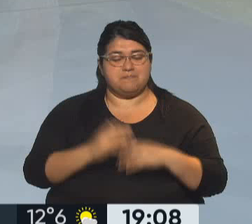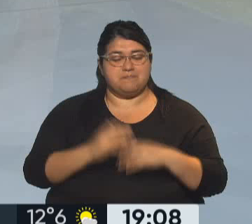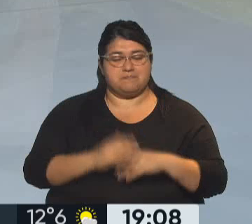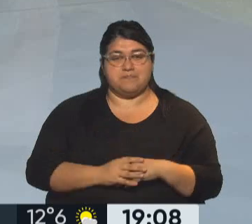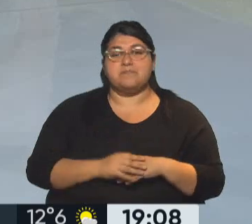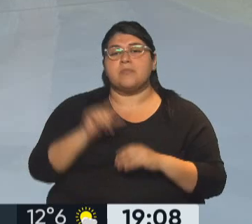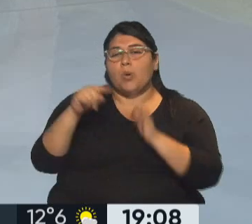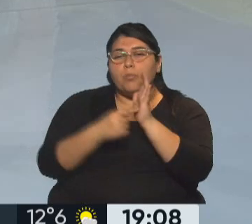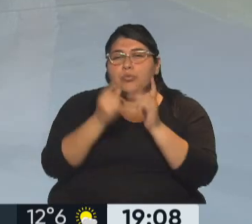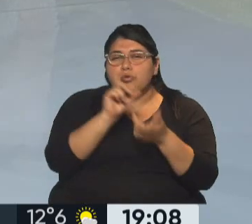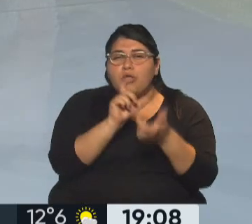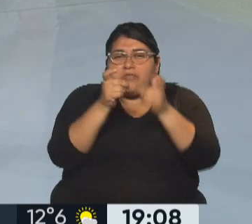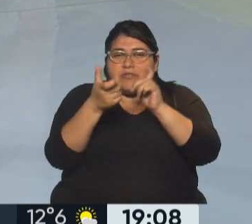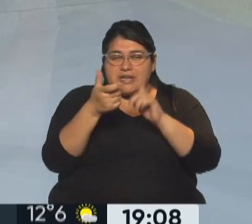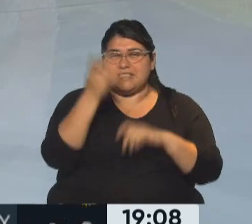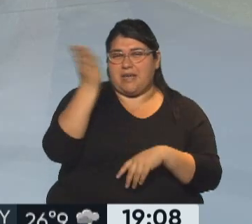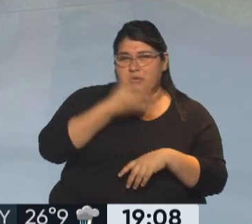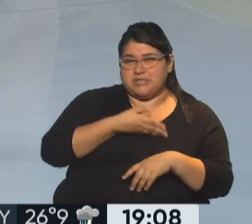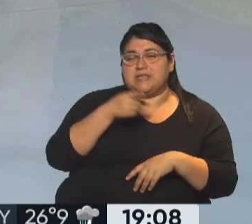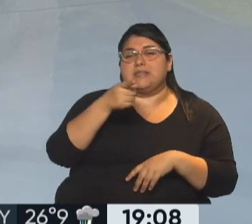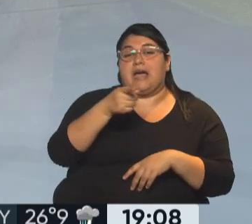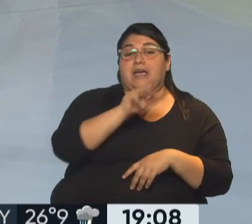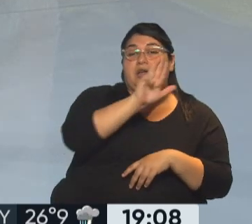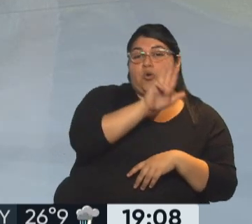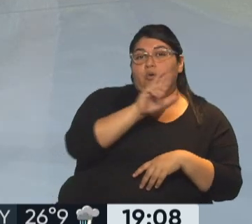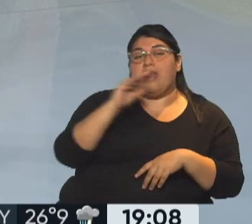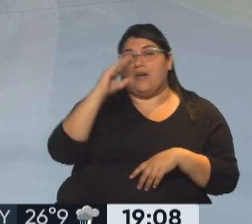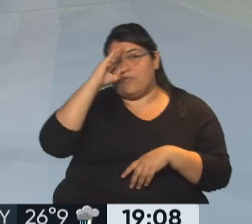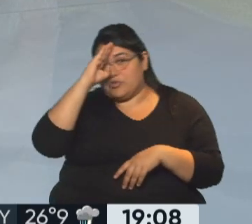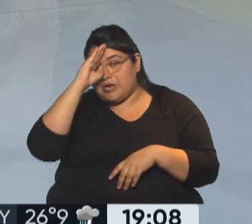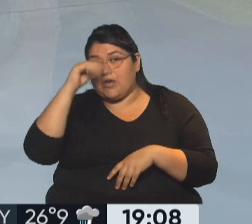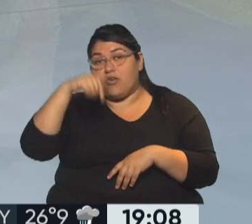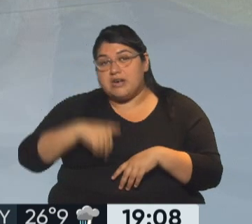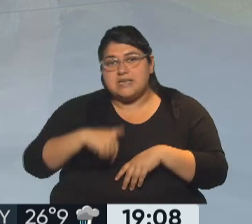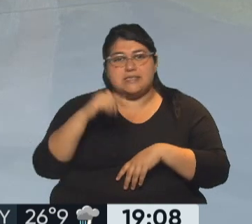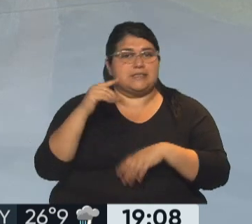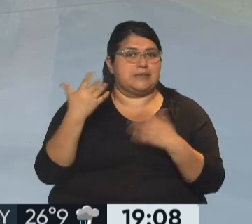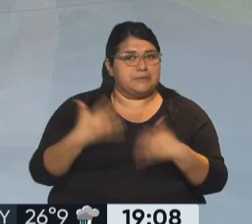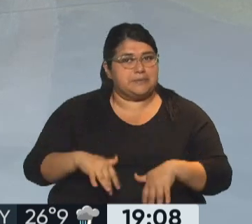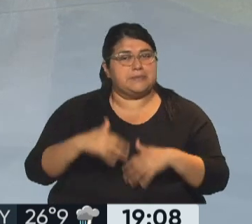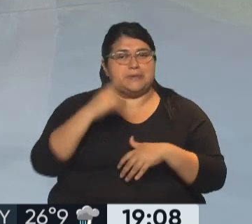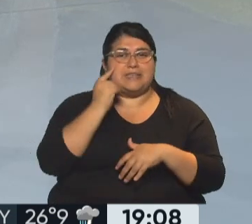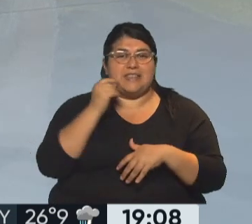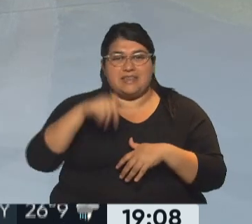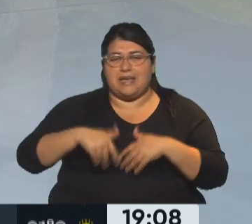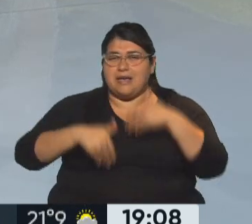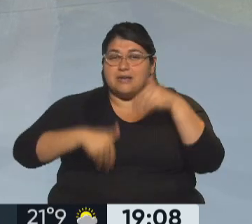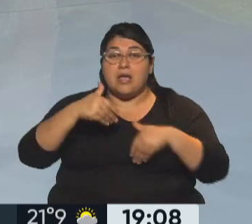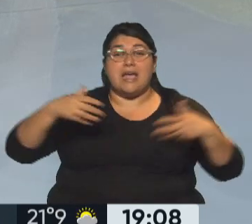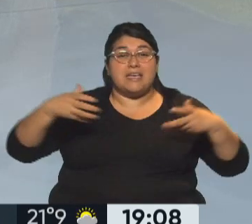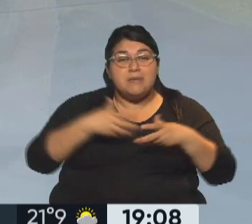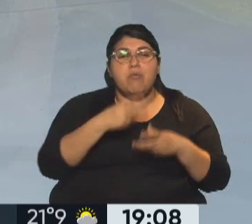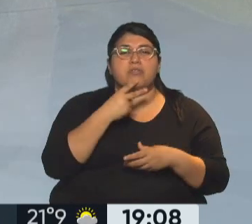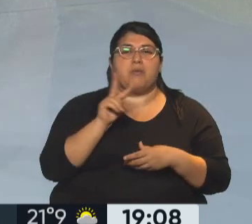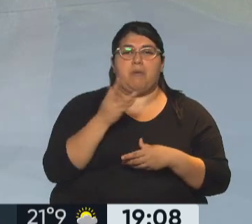exactamente de diferencia entre el Lula da Silva y Yair bolsonaro en esta elección que ha tenido de todo durante esta jornada electoral un equipo de la televisión